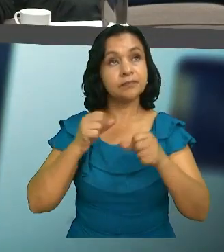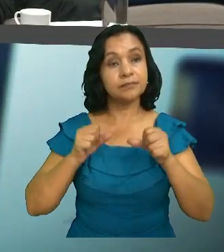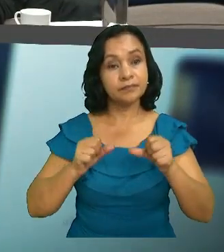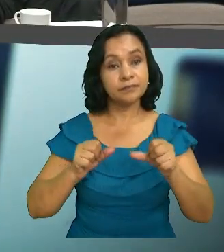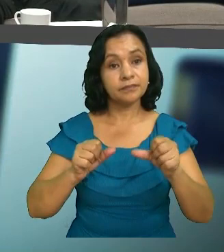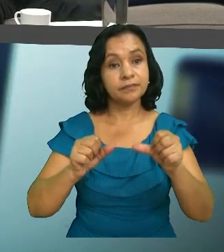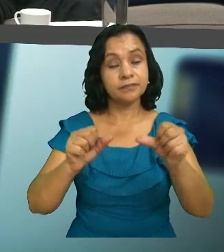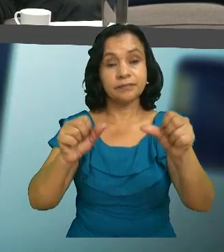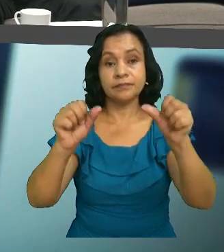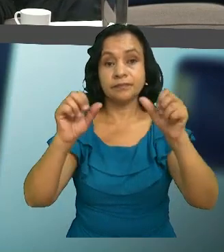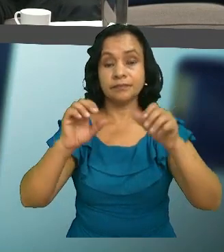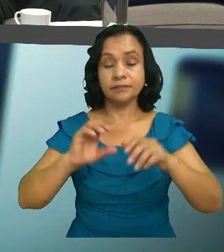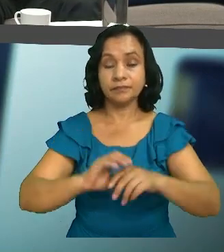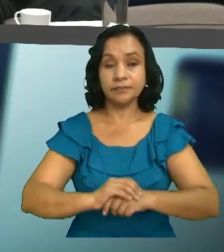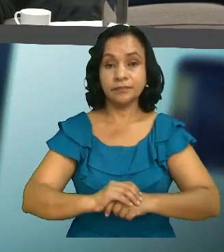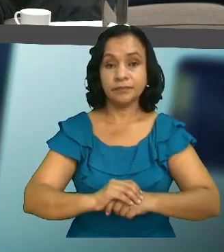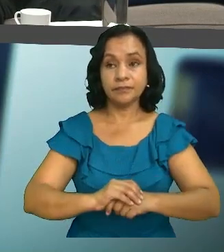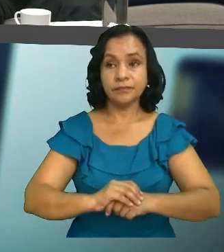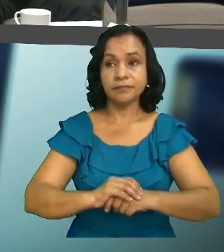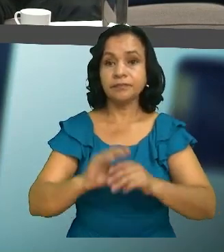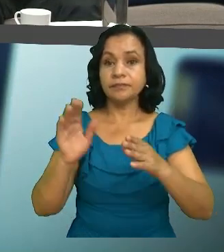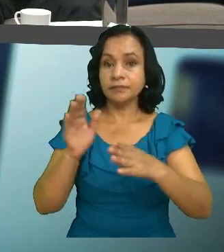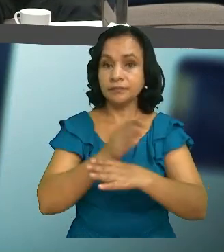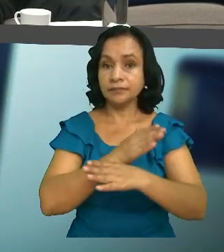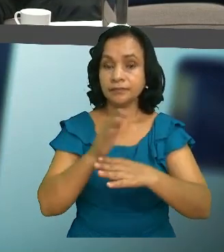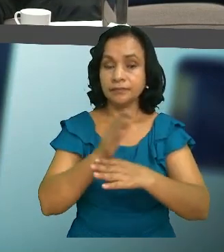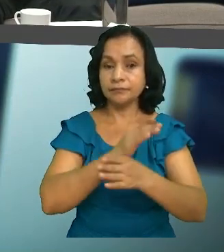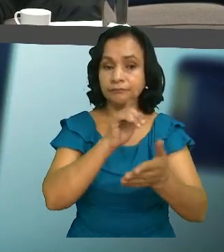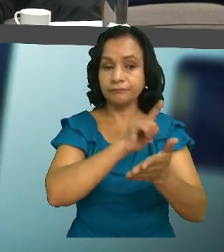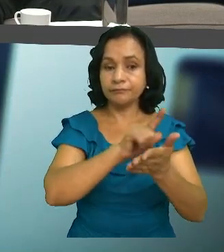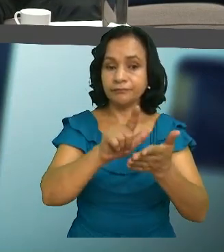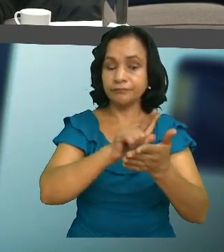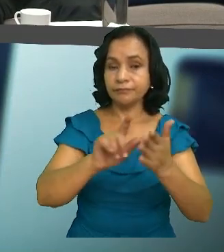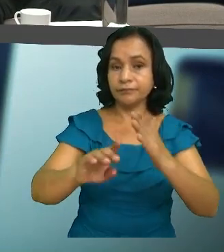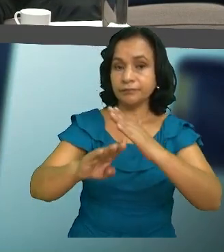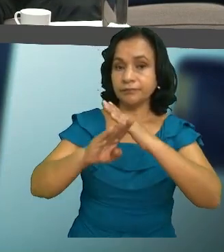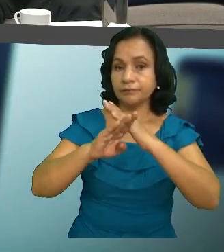cumpliéndose las medidas higiénico-sanitarias